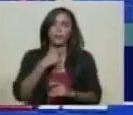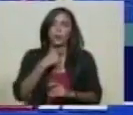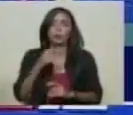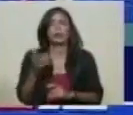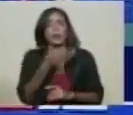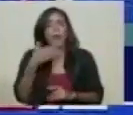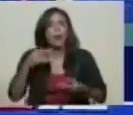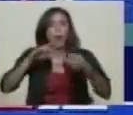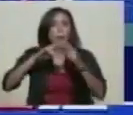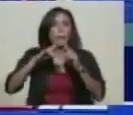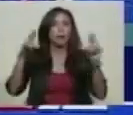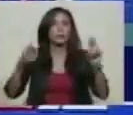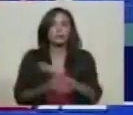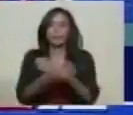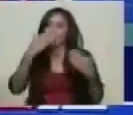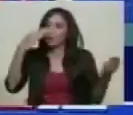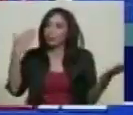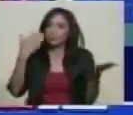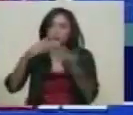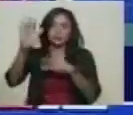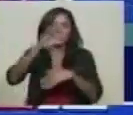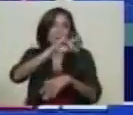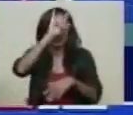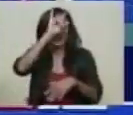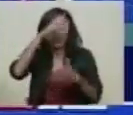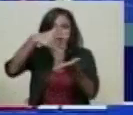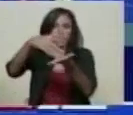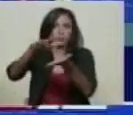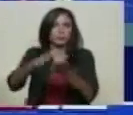Va de retro, Satanás, guerra, lejos de aquí.